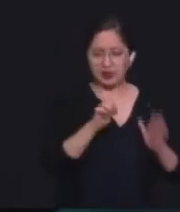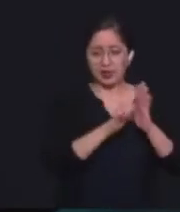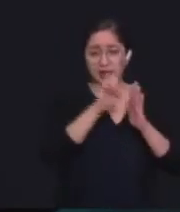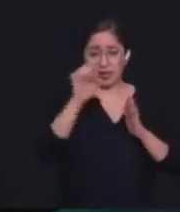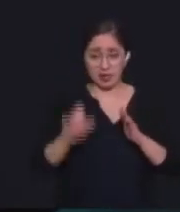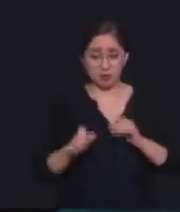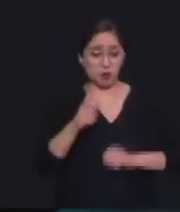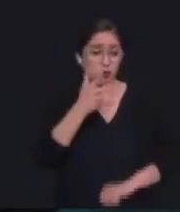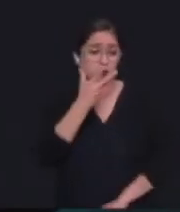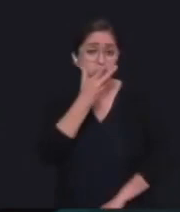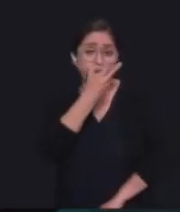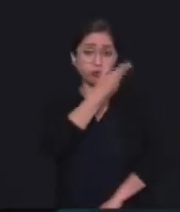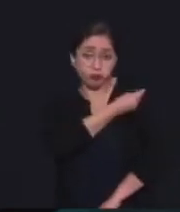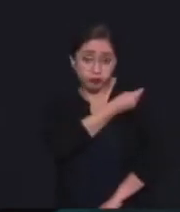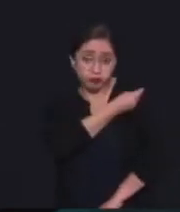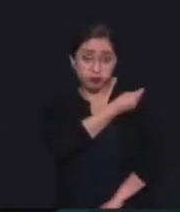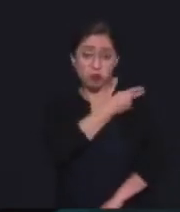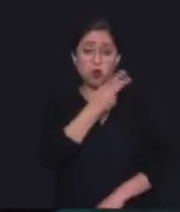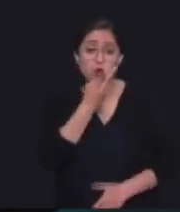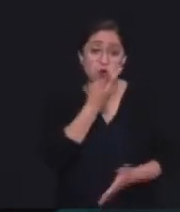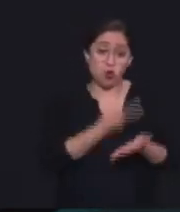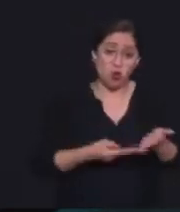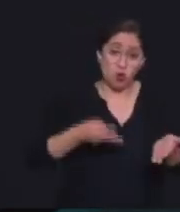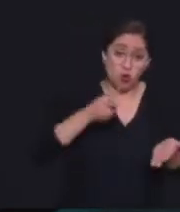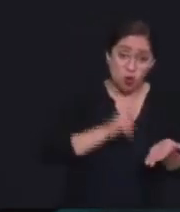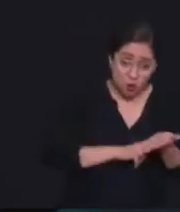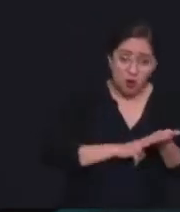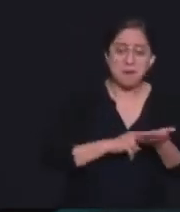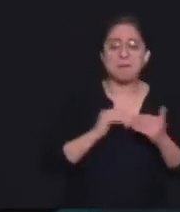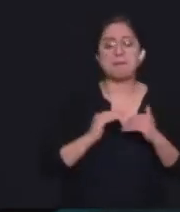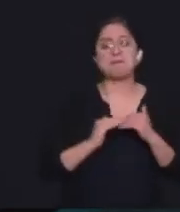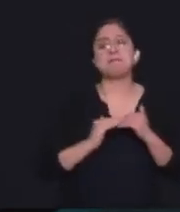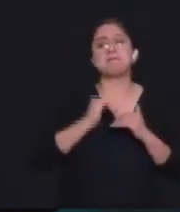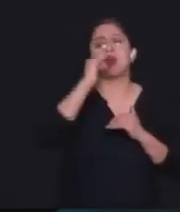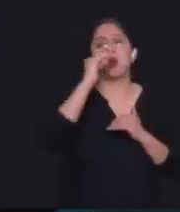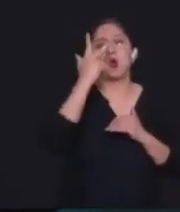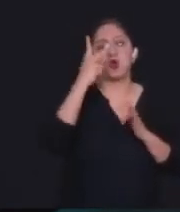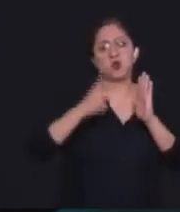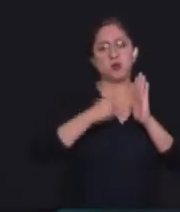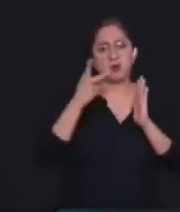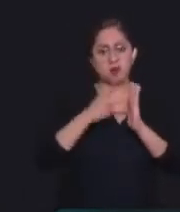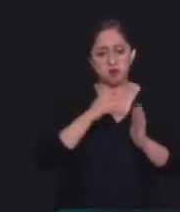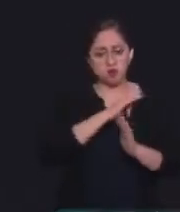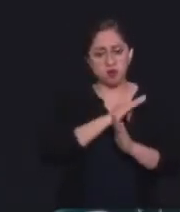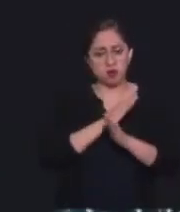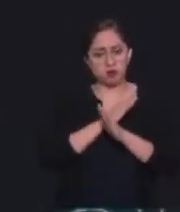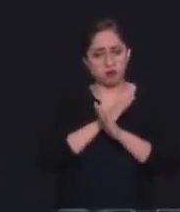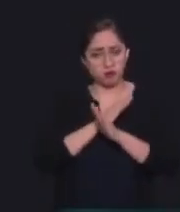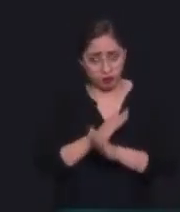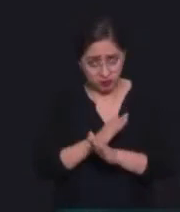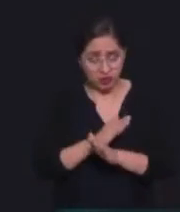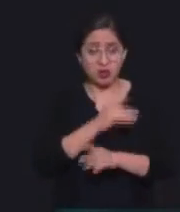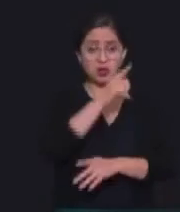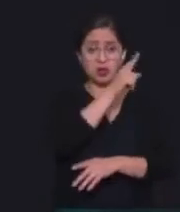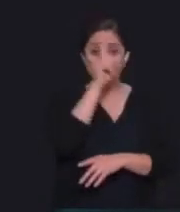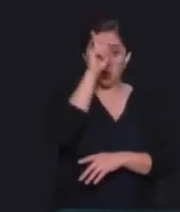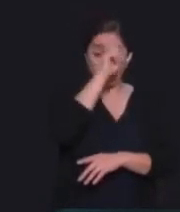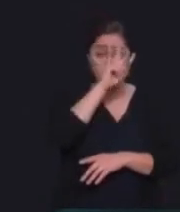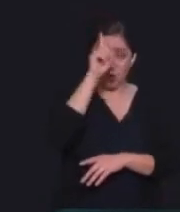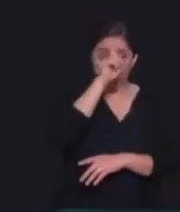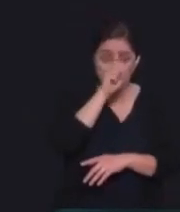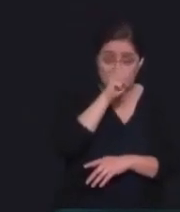extra, se incrementa 8 veces la eficacia, la eficiencia de la vacuna, pero no recomienda que se